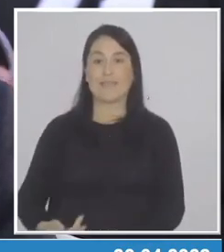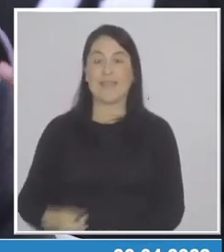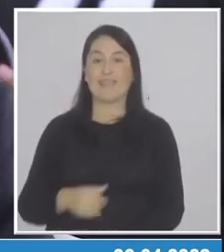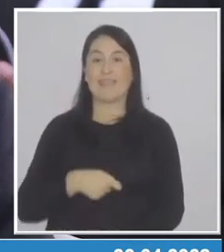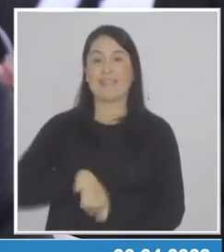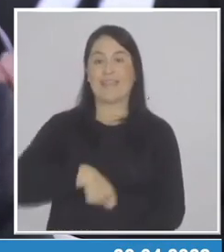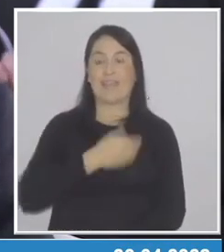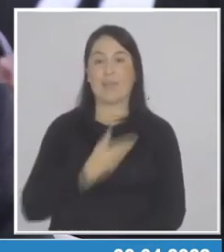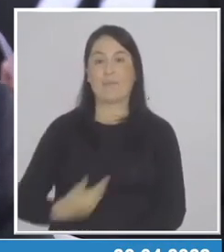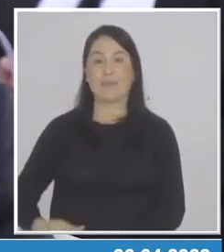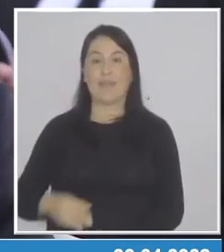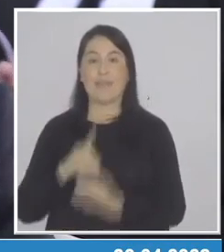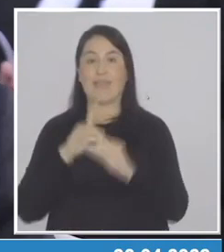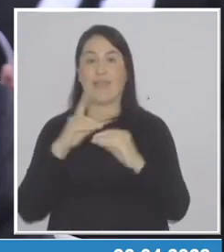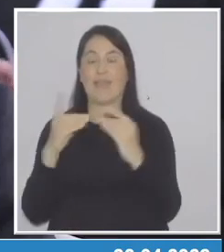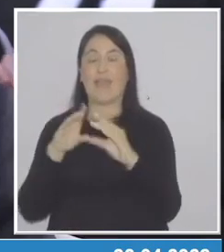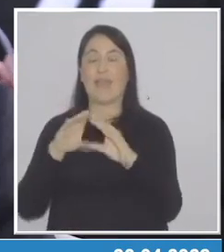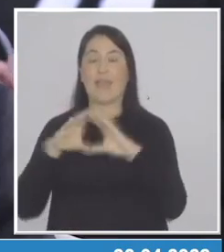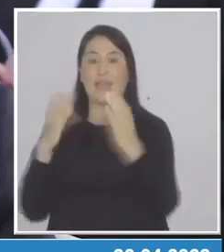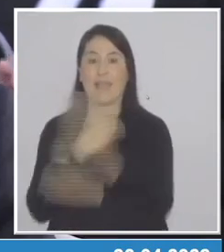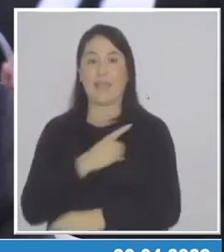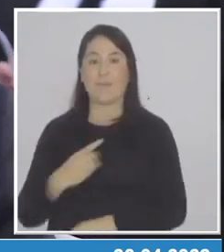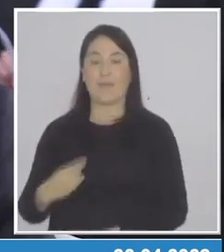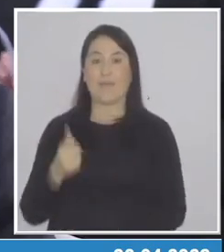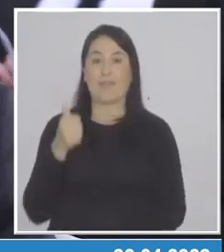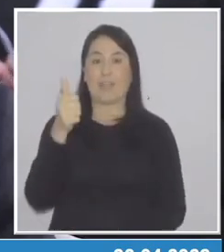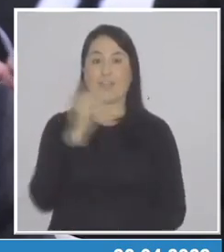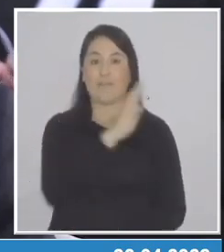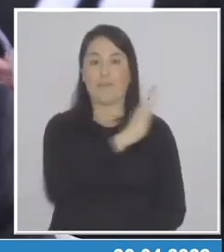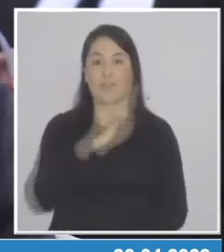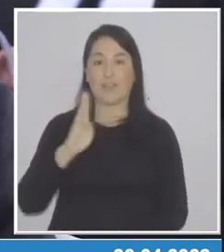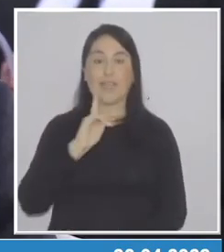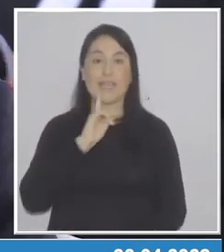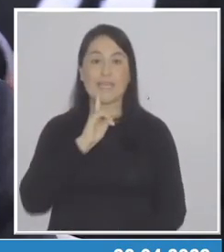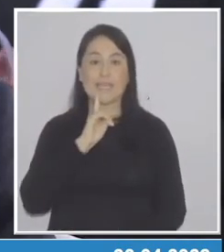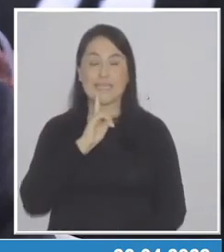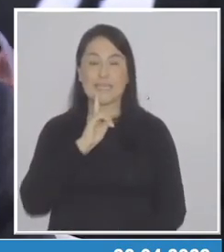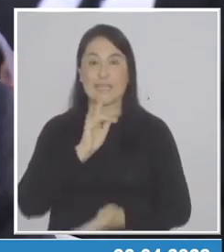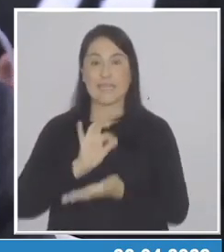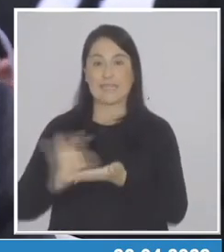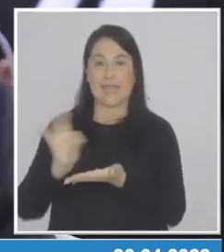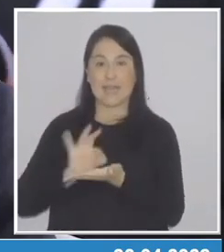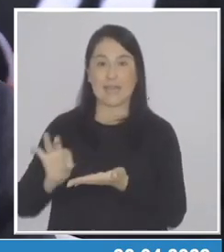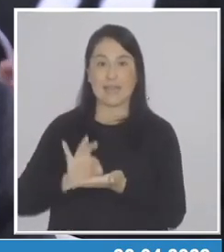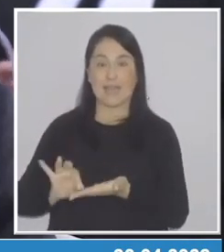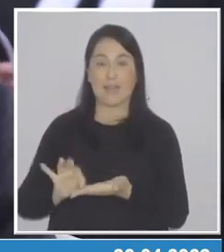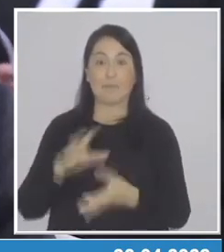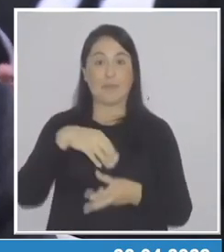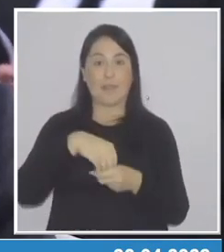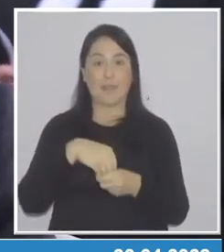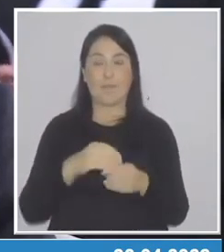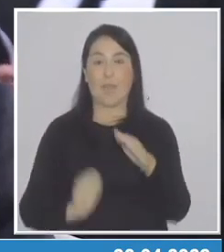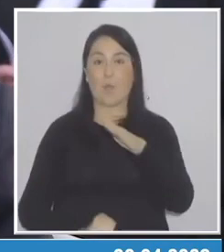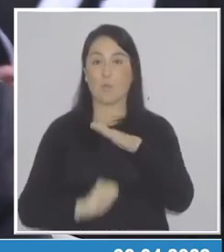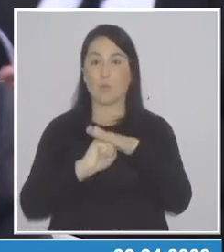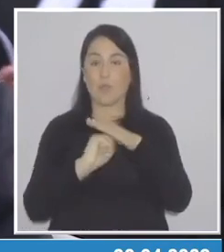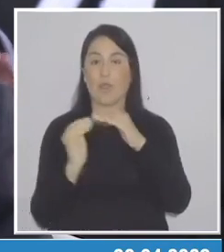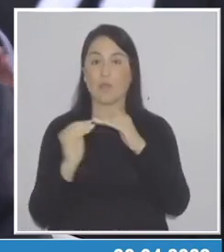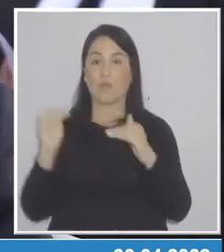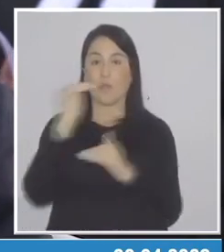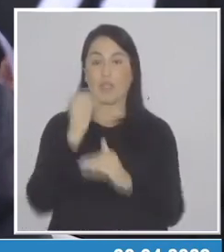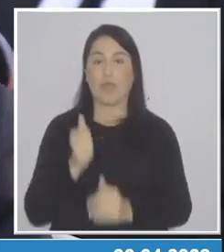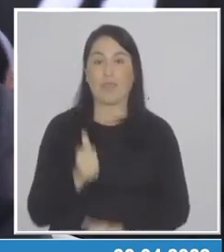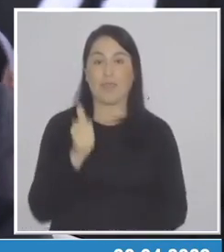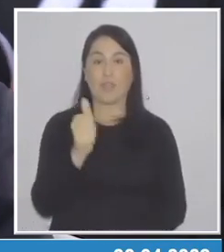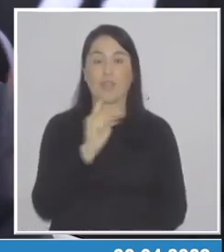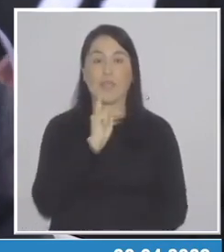de Diputados y Diputadas y el director de la biblioteca, que actúa como secretario. Internamente, su autoridad superior es el director, que tiene el rango